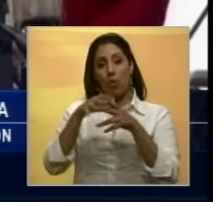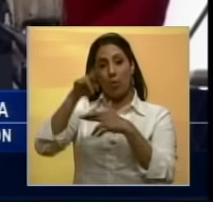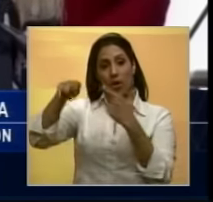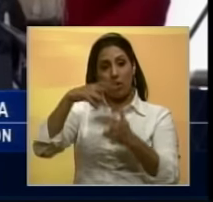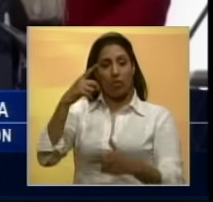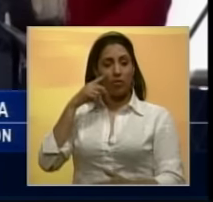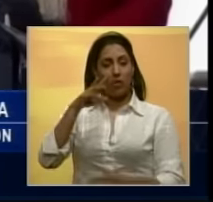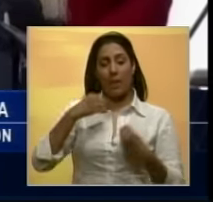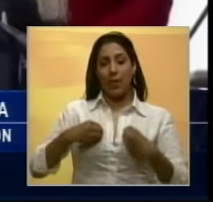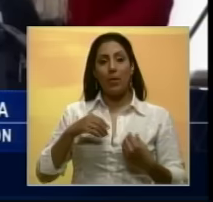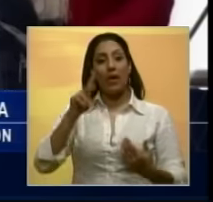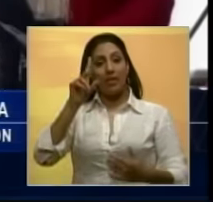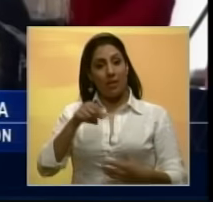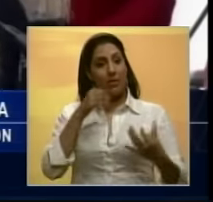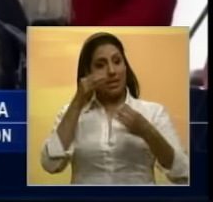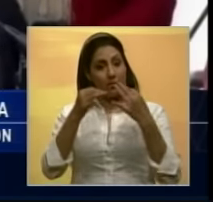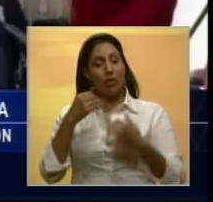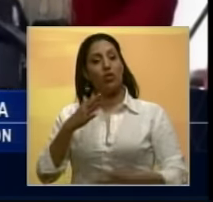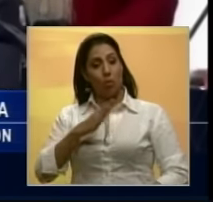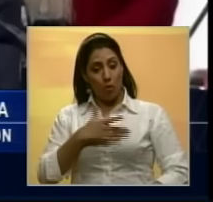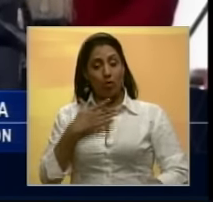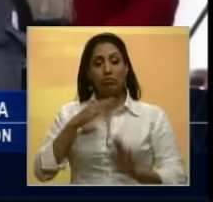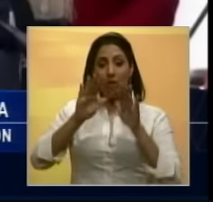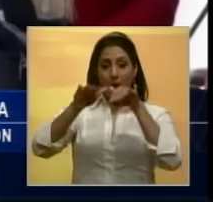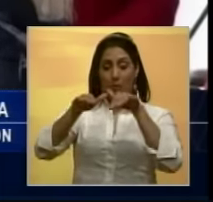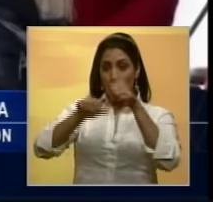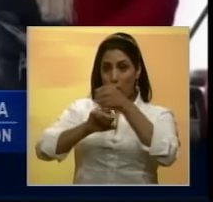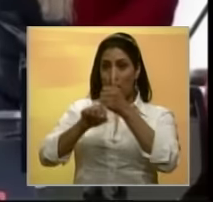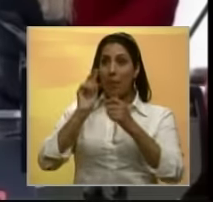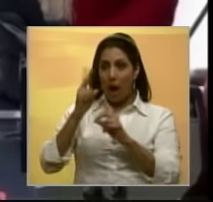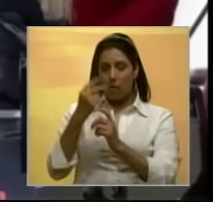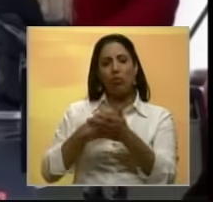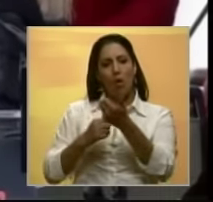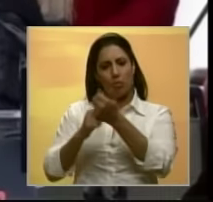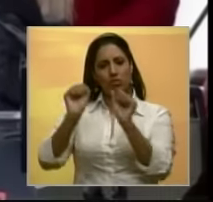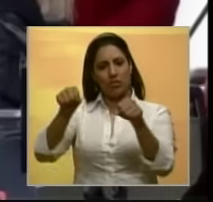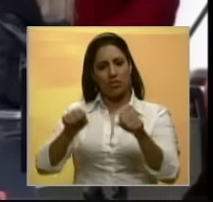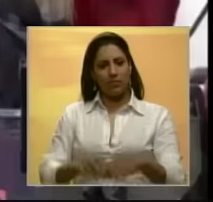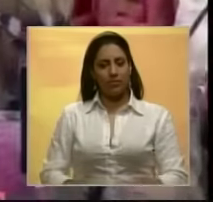Republicano. Johansson también dijo que sería capaz de apoyarlo si viera un cambio.